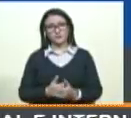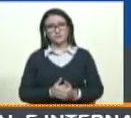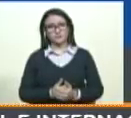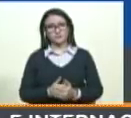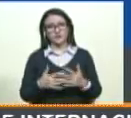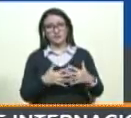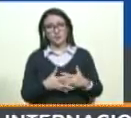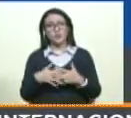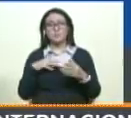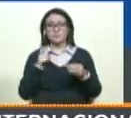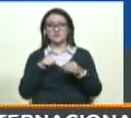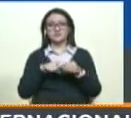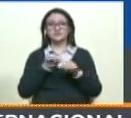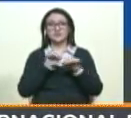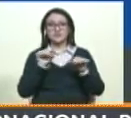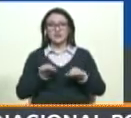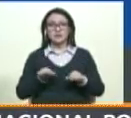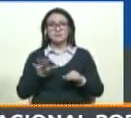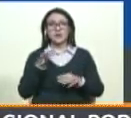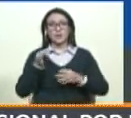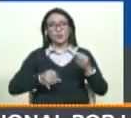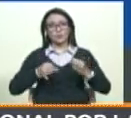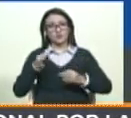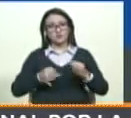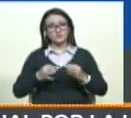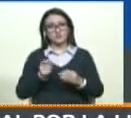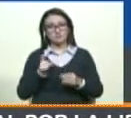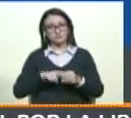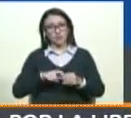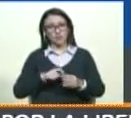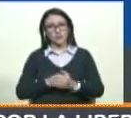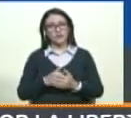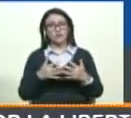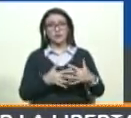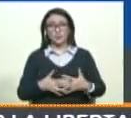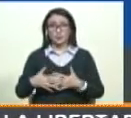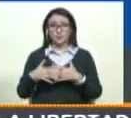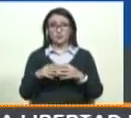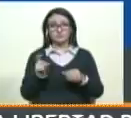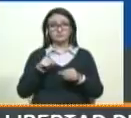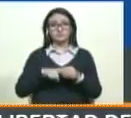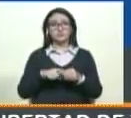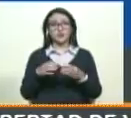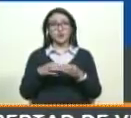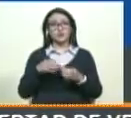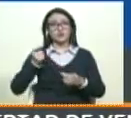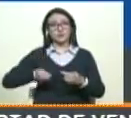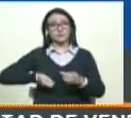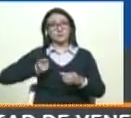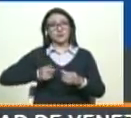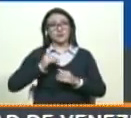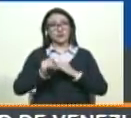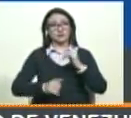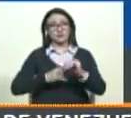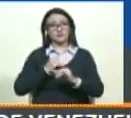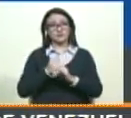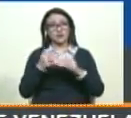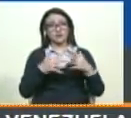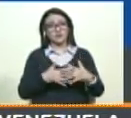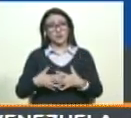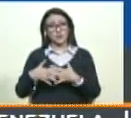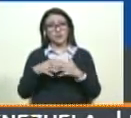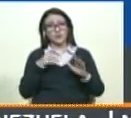Estados Unidos pertenece al sistema interamericano de justicia. Estados Unidos pertenece a la Corte Penal Internacional. Estados